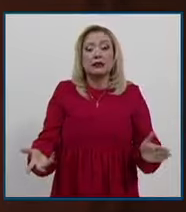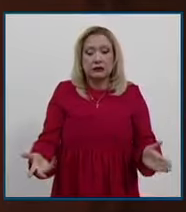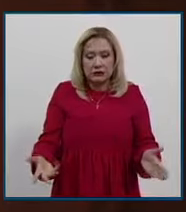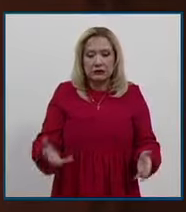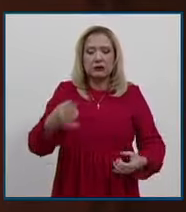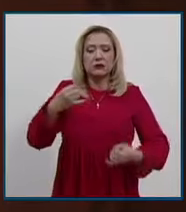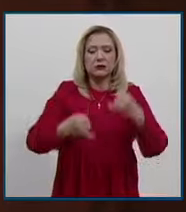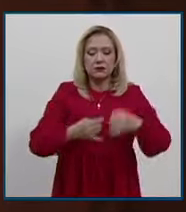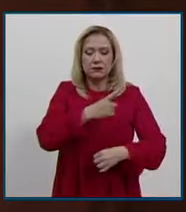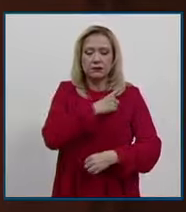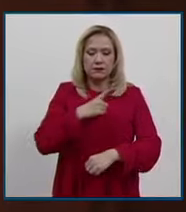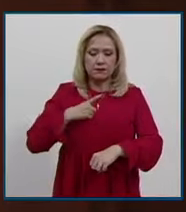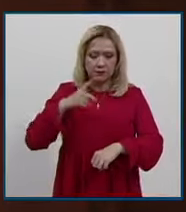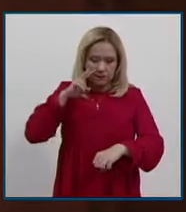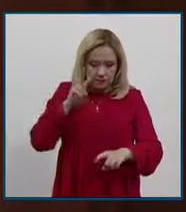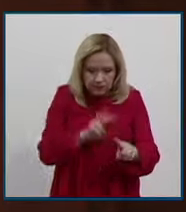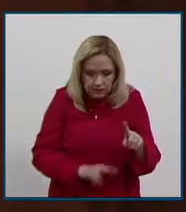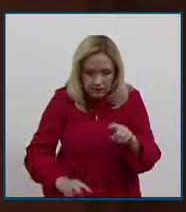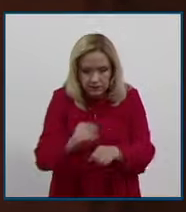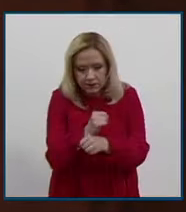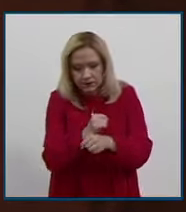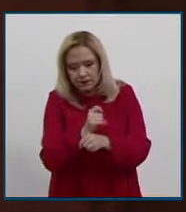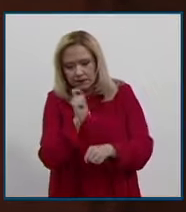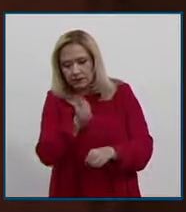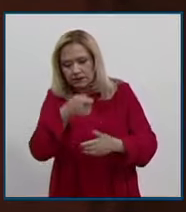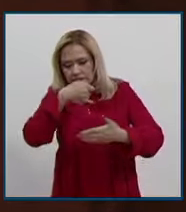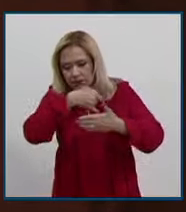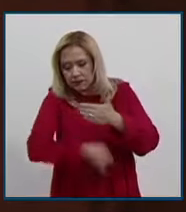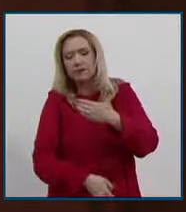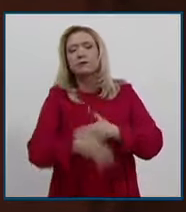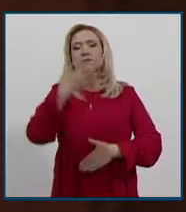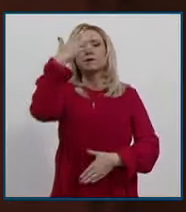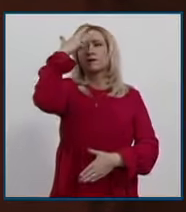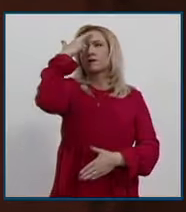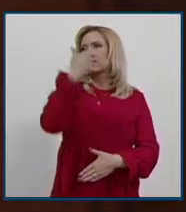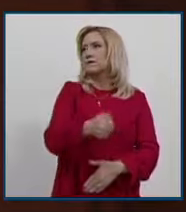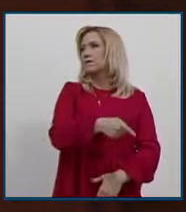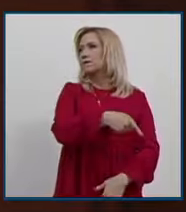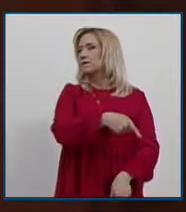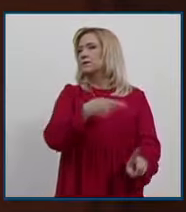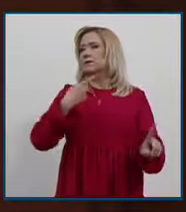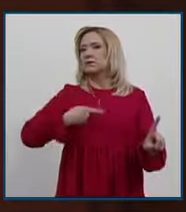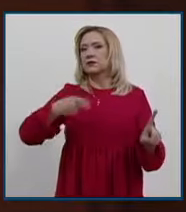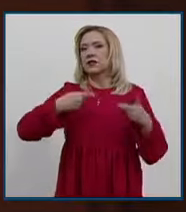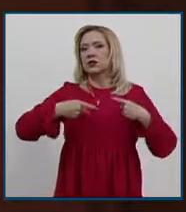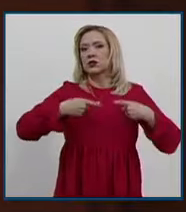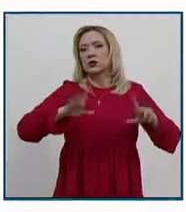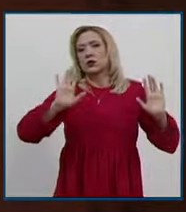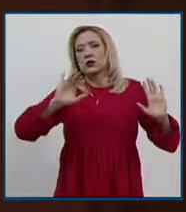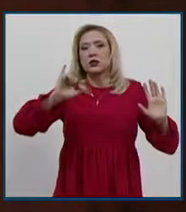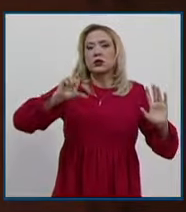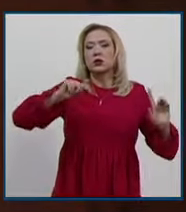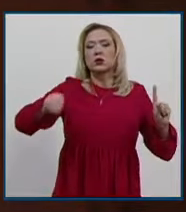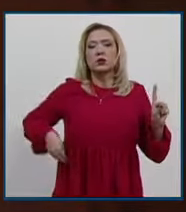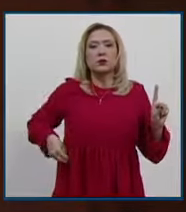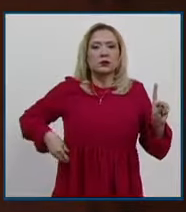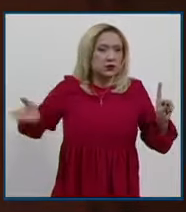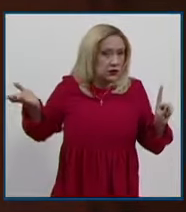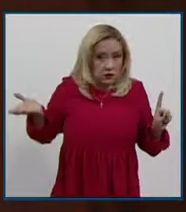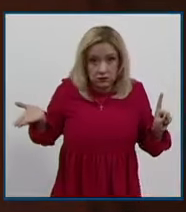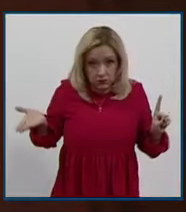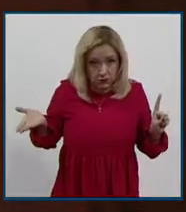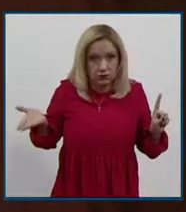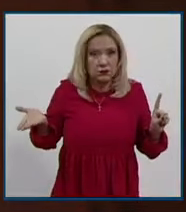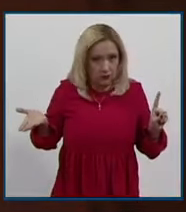proceso penal y en la asignación de la responsabilidad penal de la persona más allá de cualquier duda razonable y es posible que al